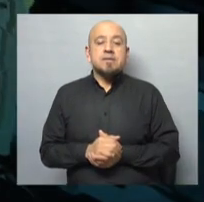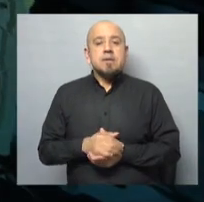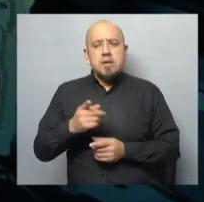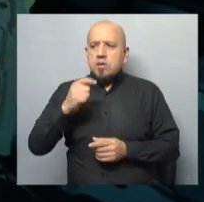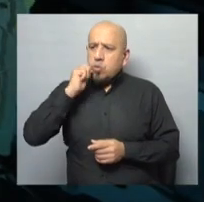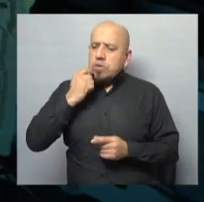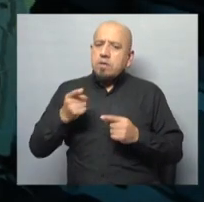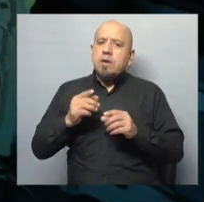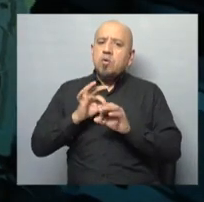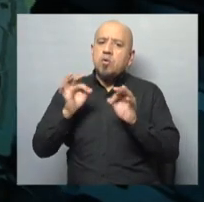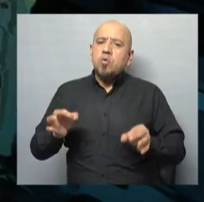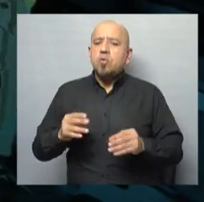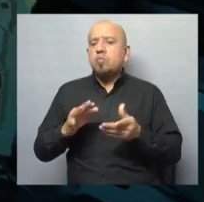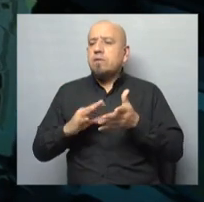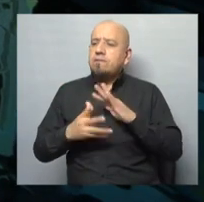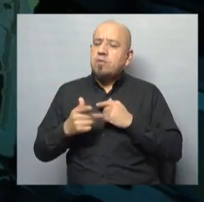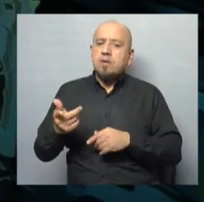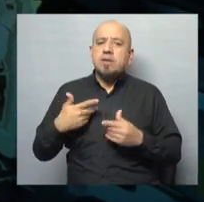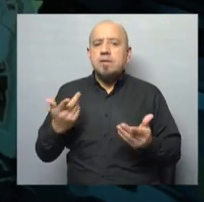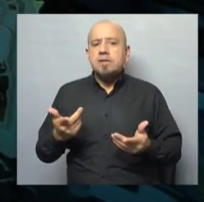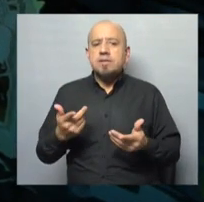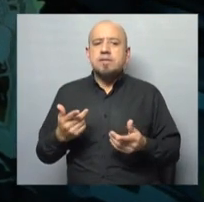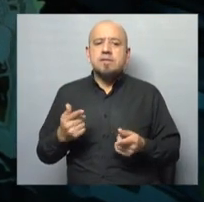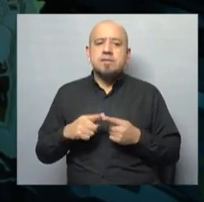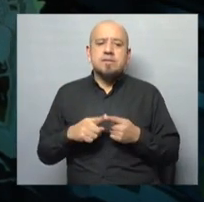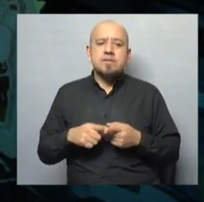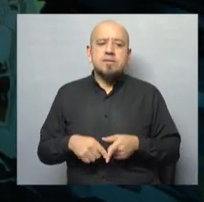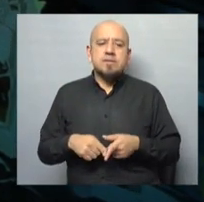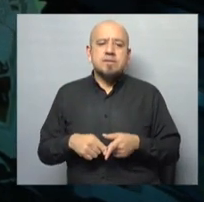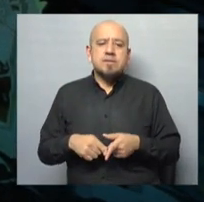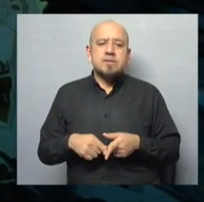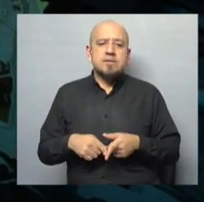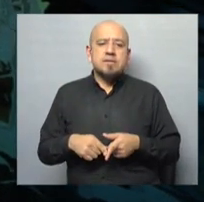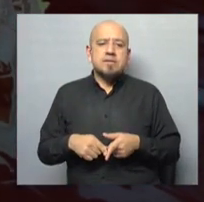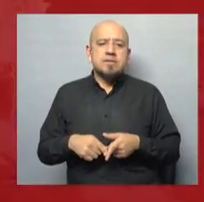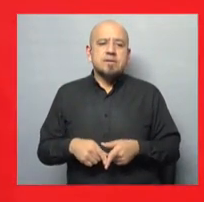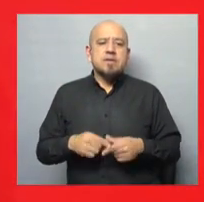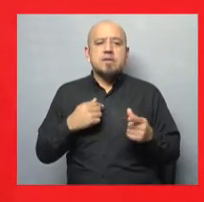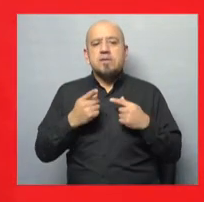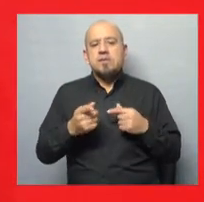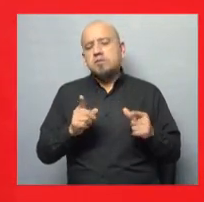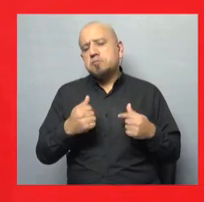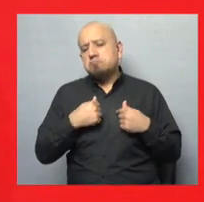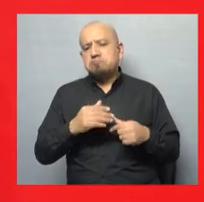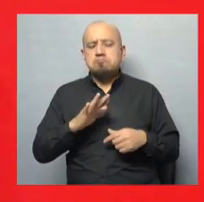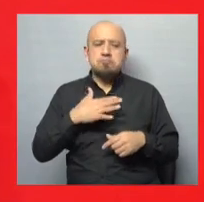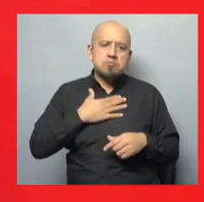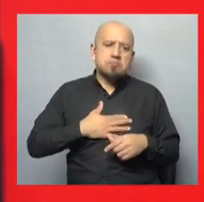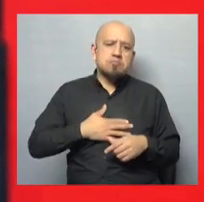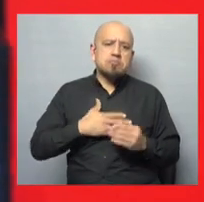gustaba esa cosa eso porque era una forma de salir un rato declaraba no es lo era era era muy manso un buen